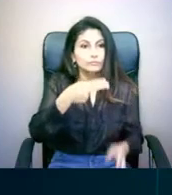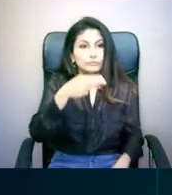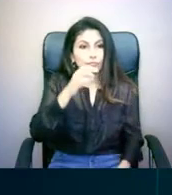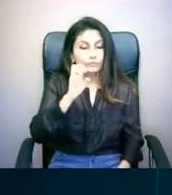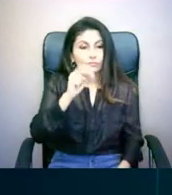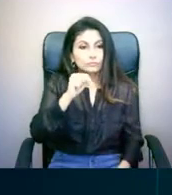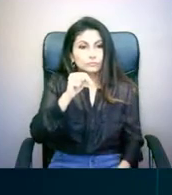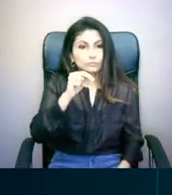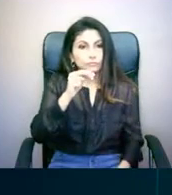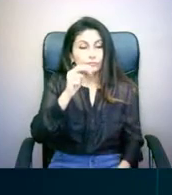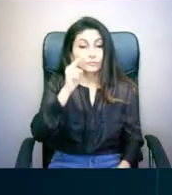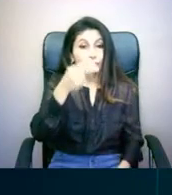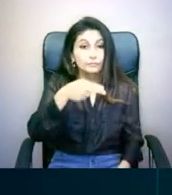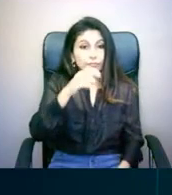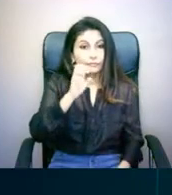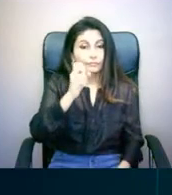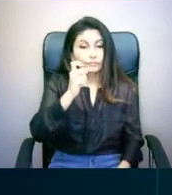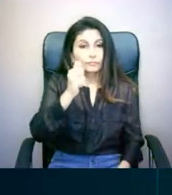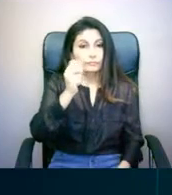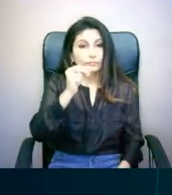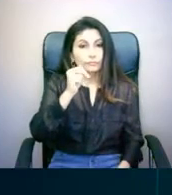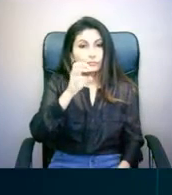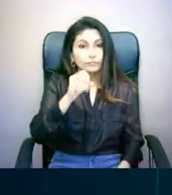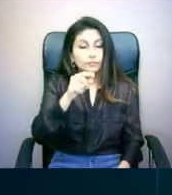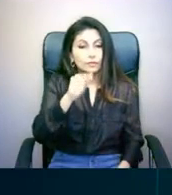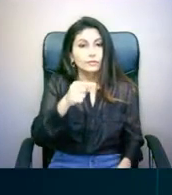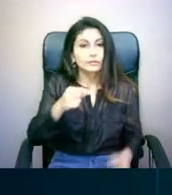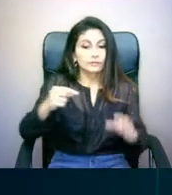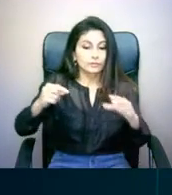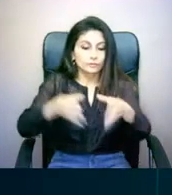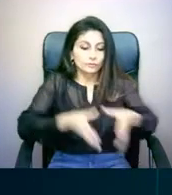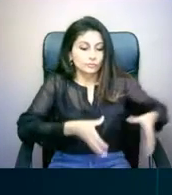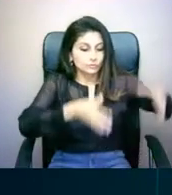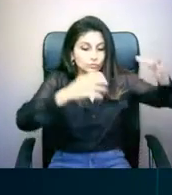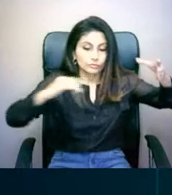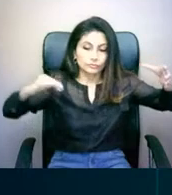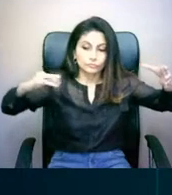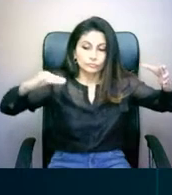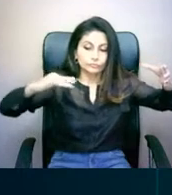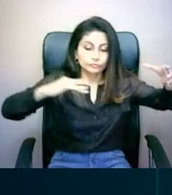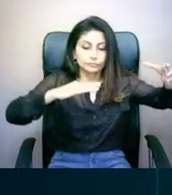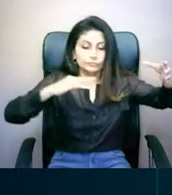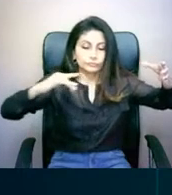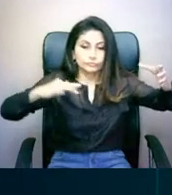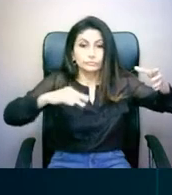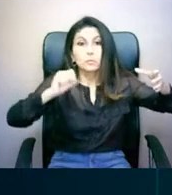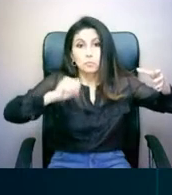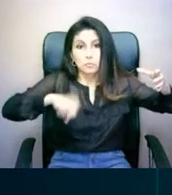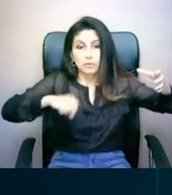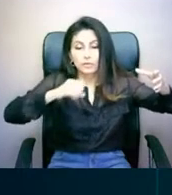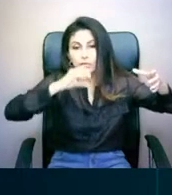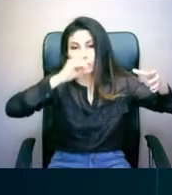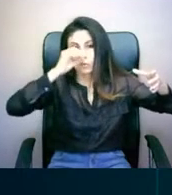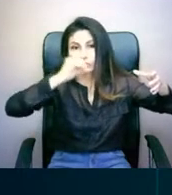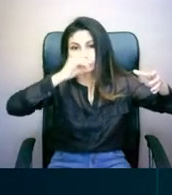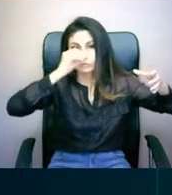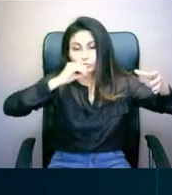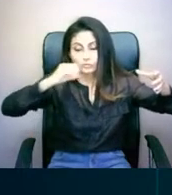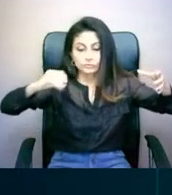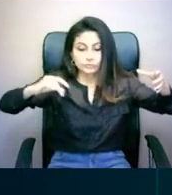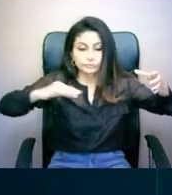¿qué sucede? Como en esta aireación mecánica también puede haber oxigenación y vamos a ir a una etapa